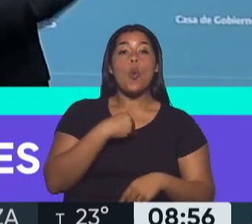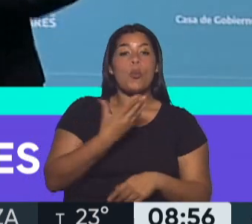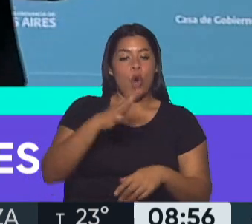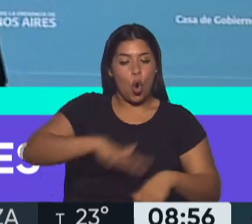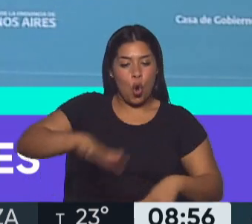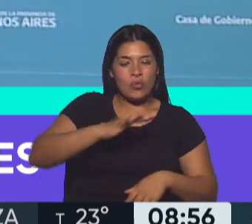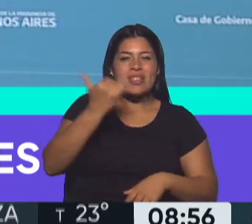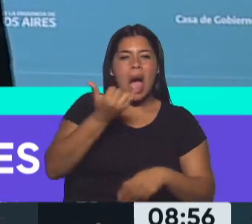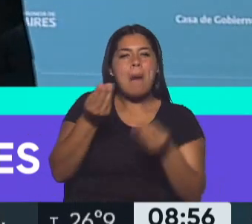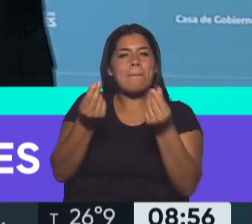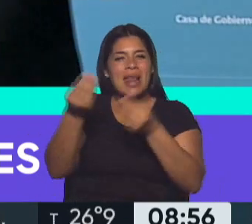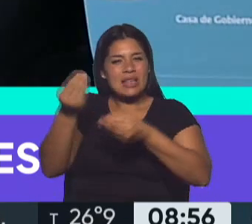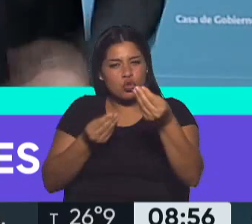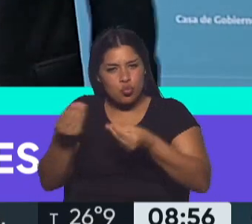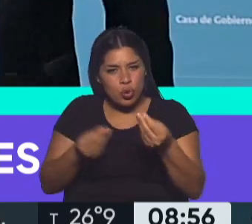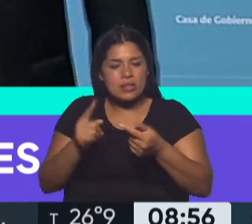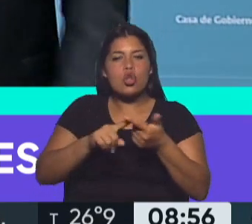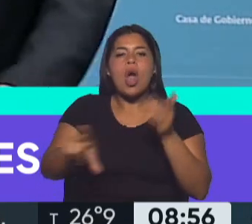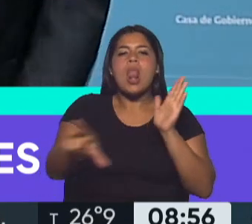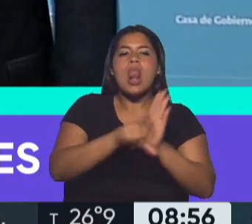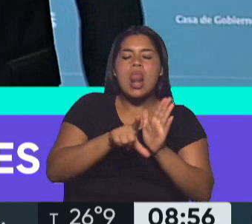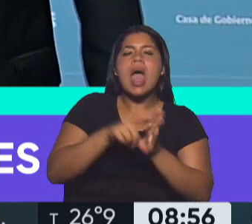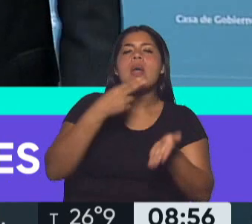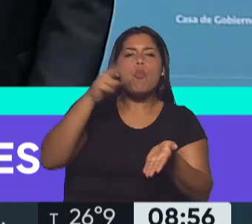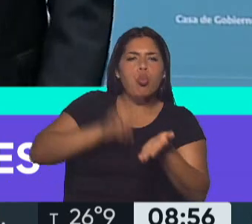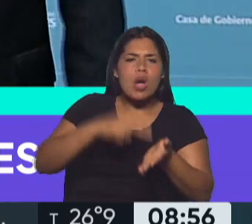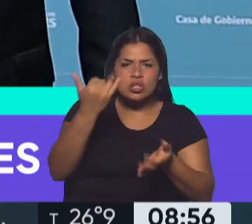provincia tenga su ley tributaria, que nuestra provincia tenga